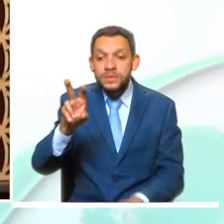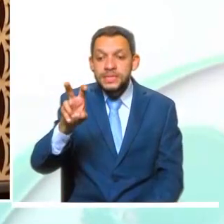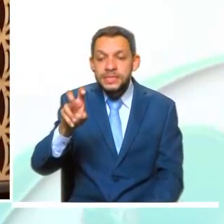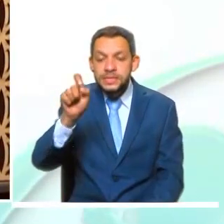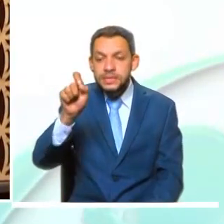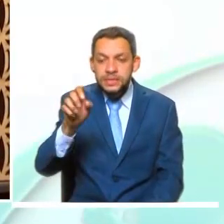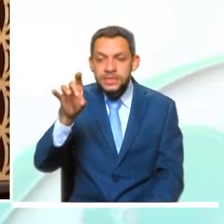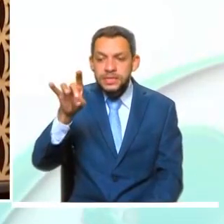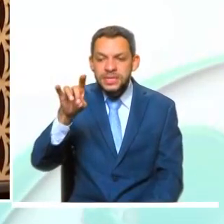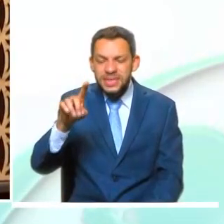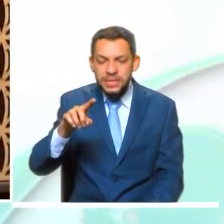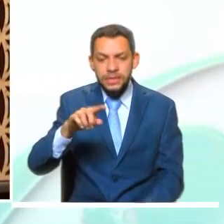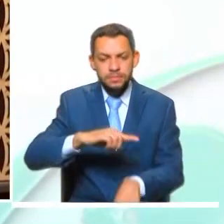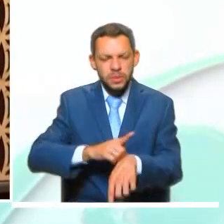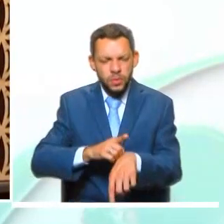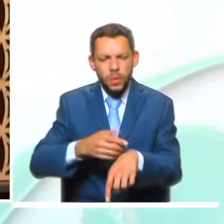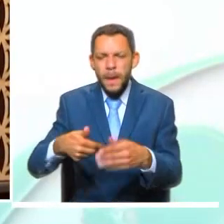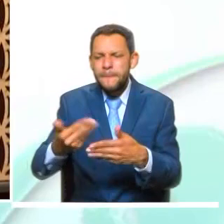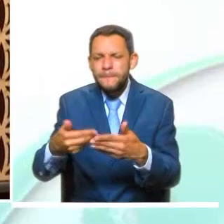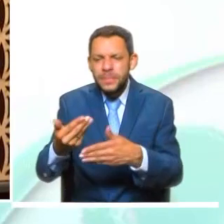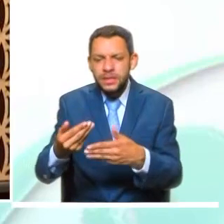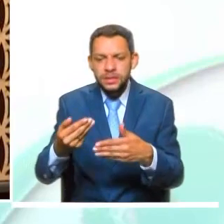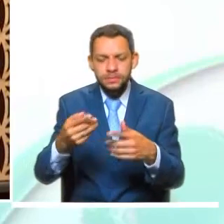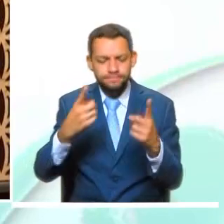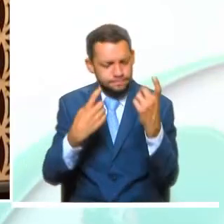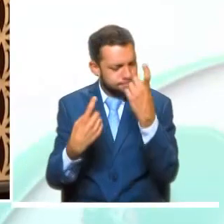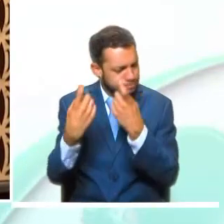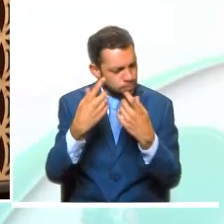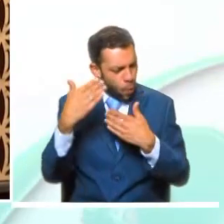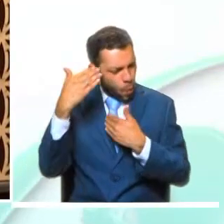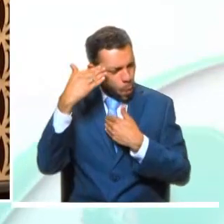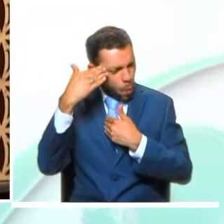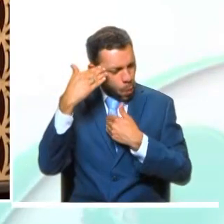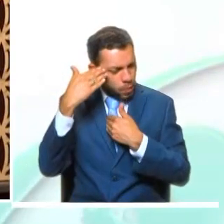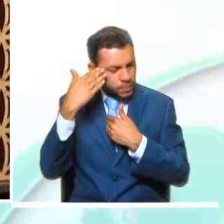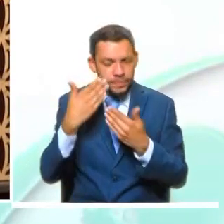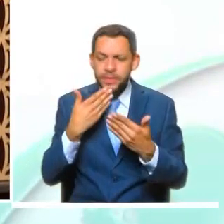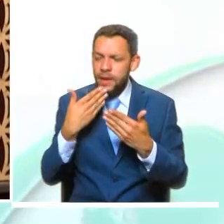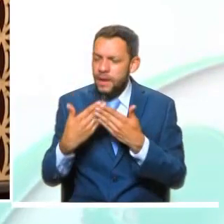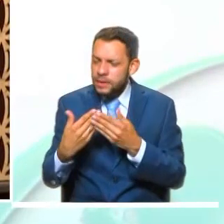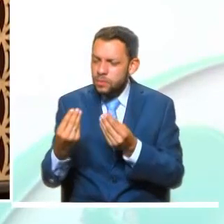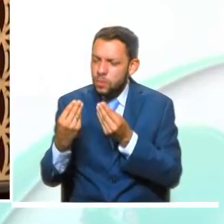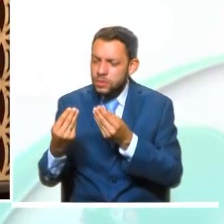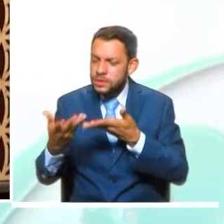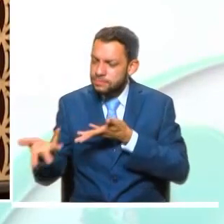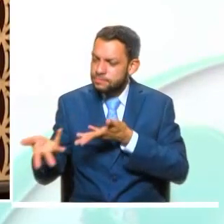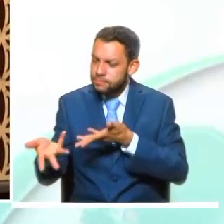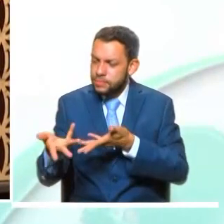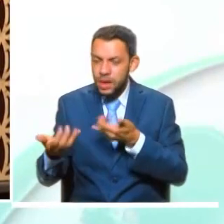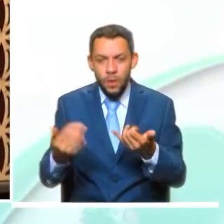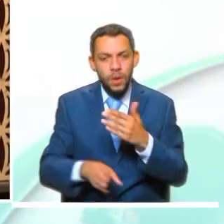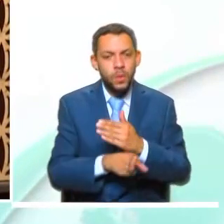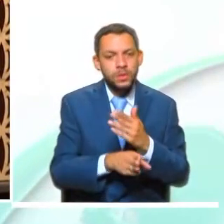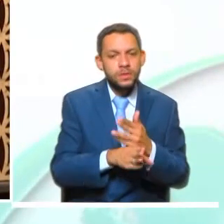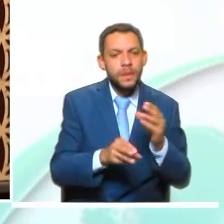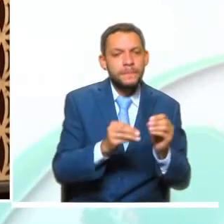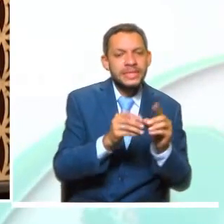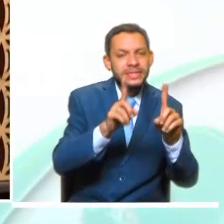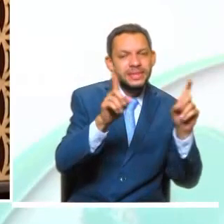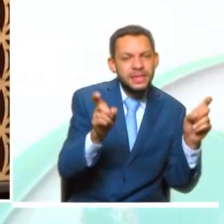8 haciendo un programa de conciencia la ruta de la consciencia doctor jorge enrique muy bien con qué nos quedamos ahora